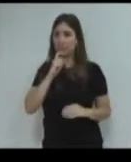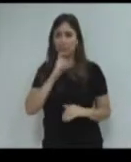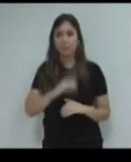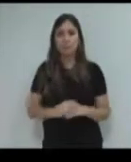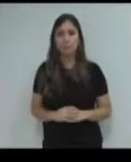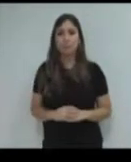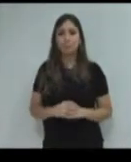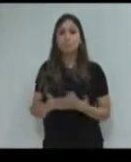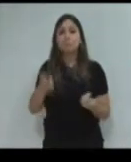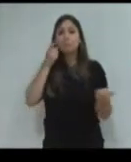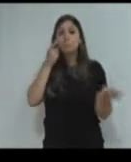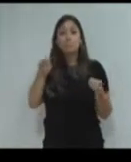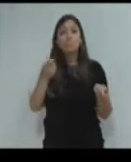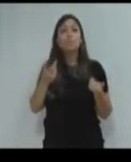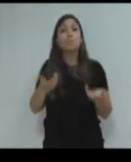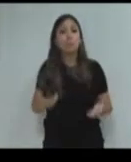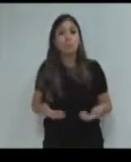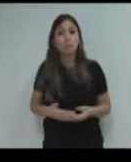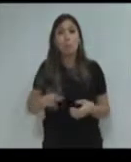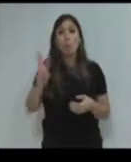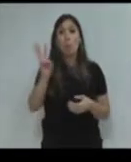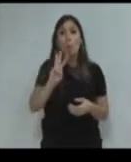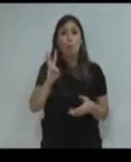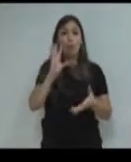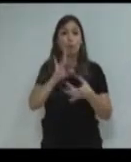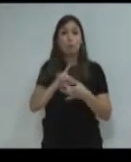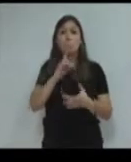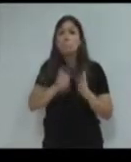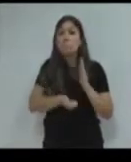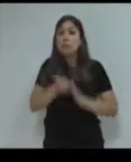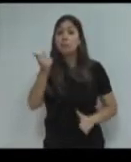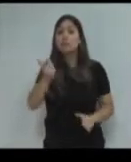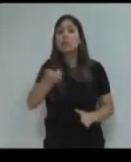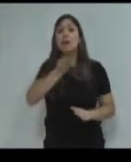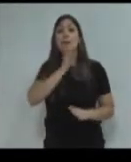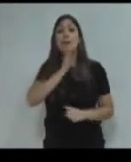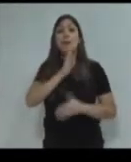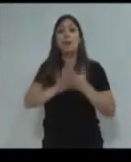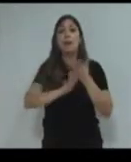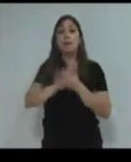Por tanto, en Word, ¿algo más? Porque comentabais el tema